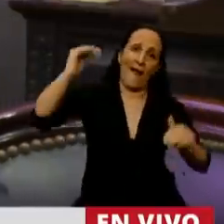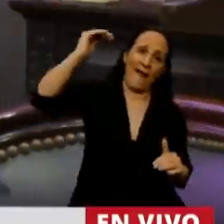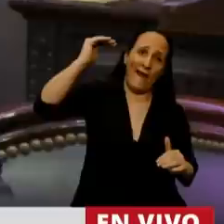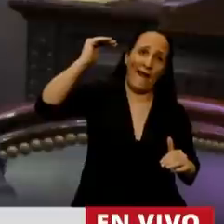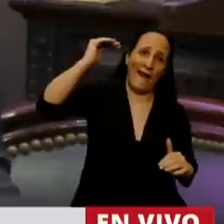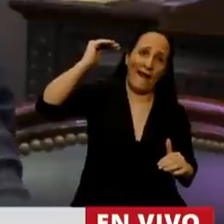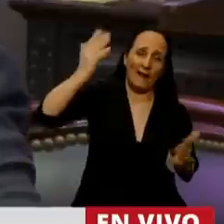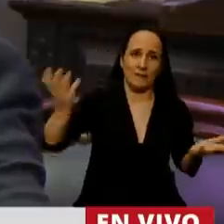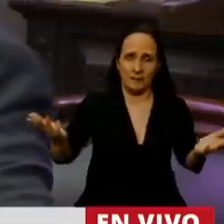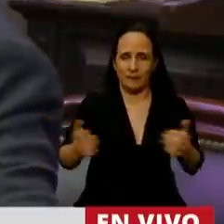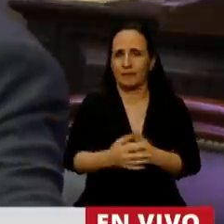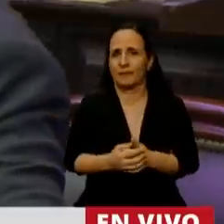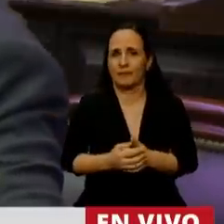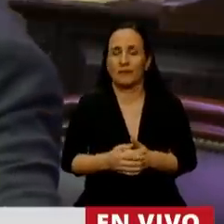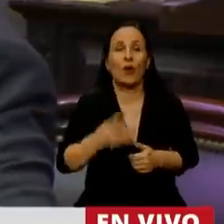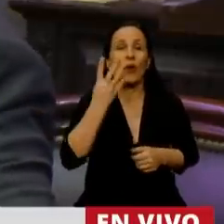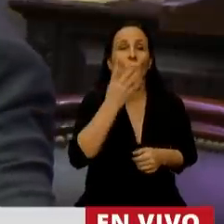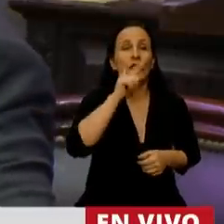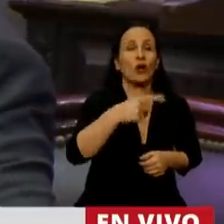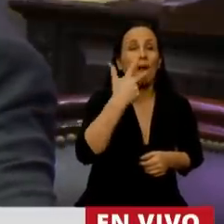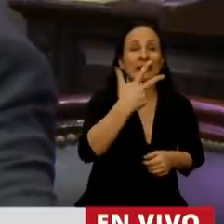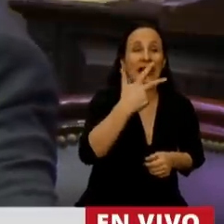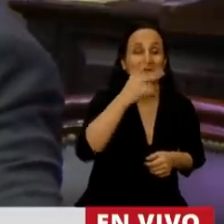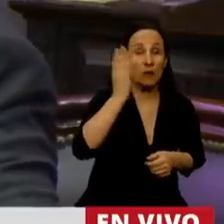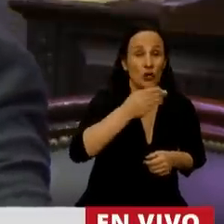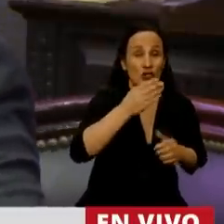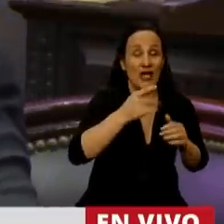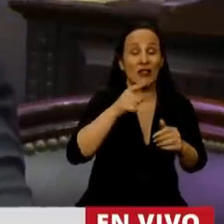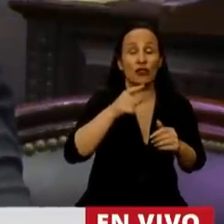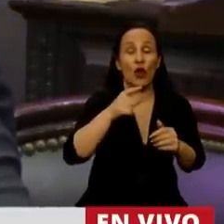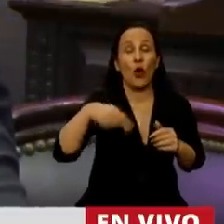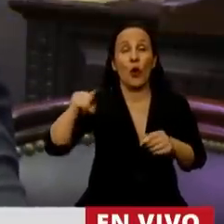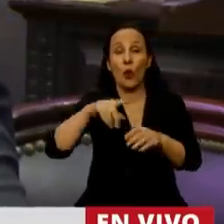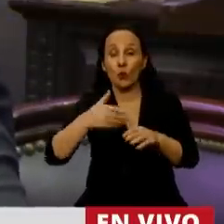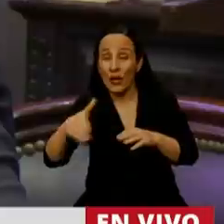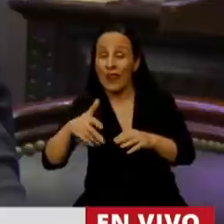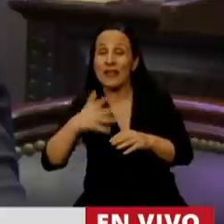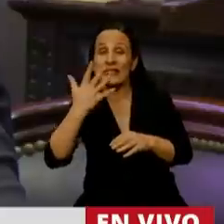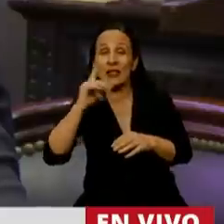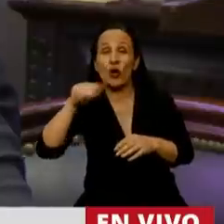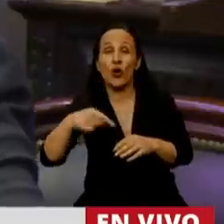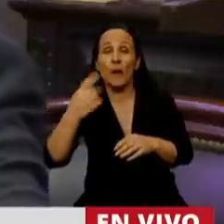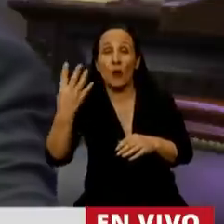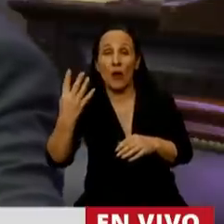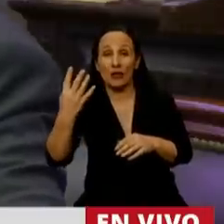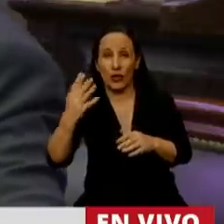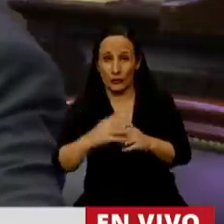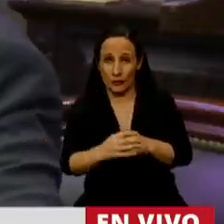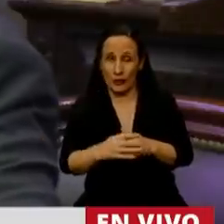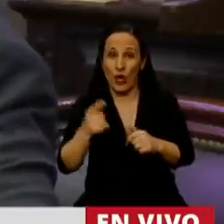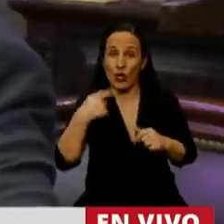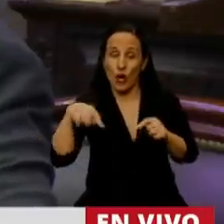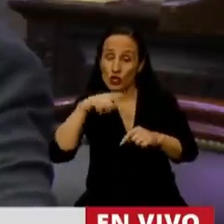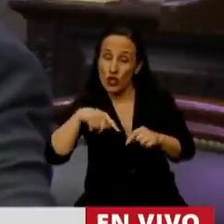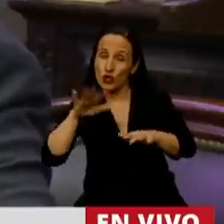déficit primario recibieron 43 por ciento arriba dejaron 5,4 por ciento abajo lo equilibramos